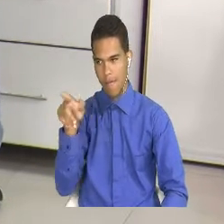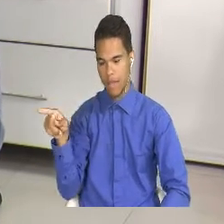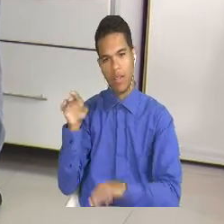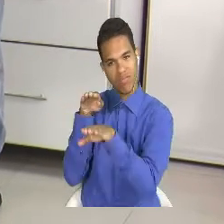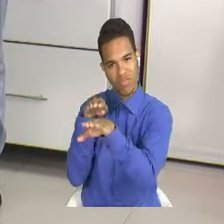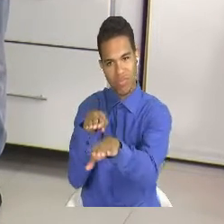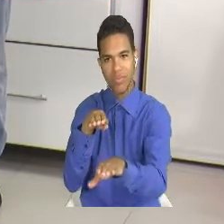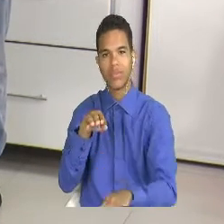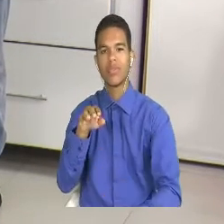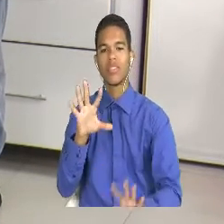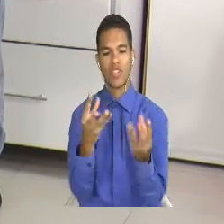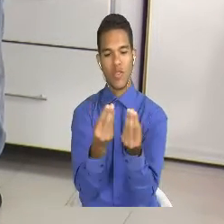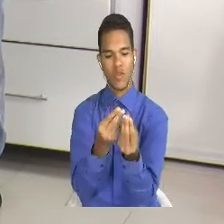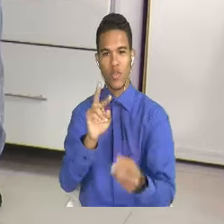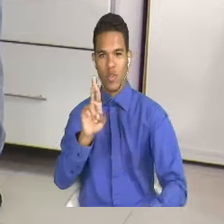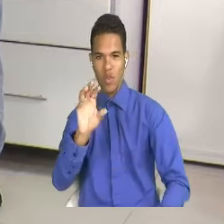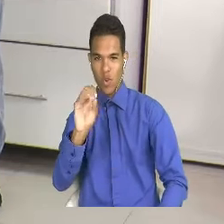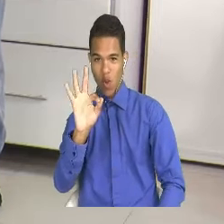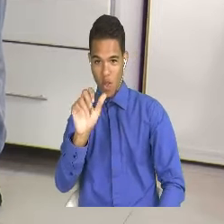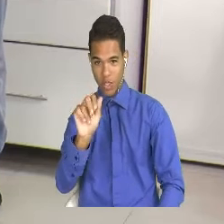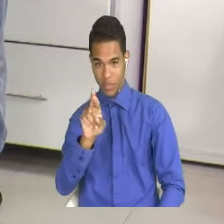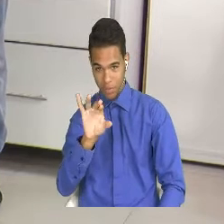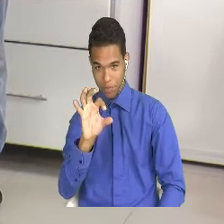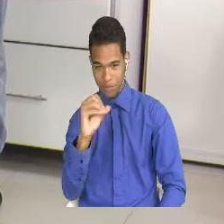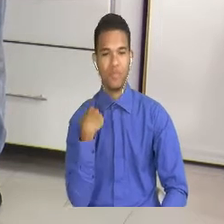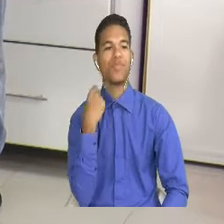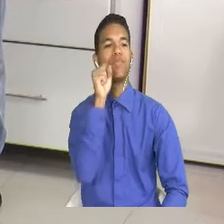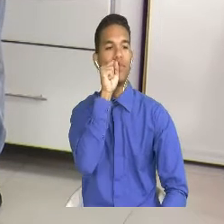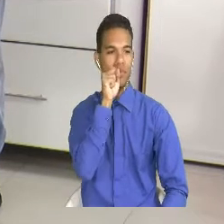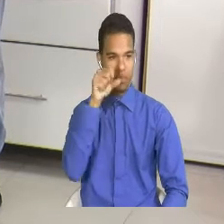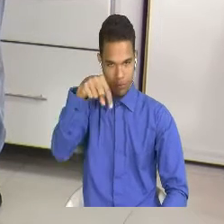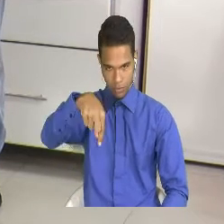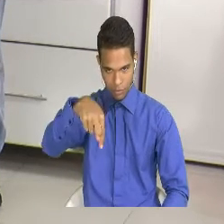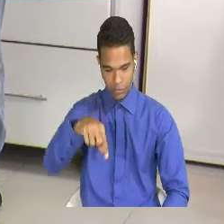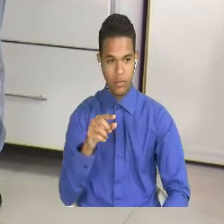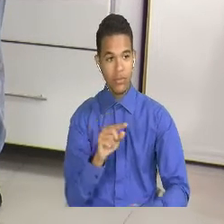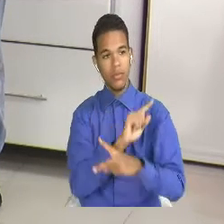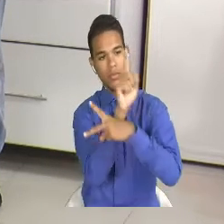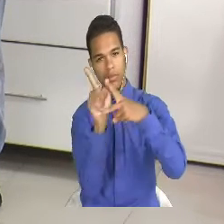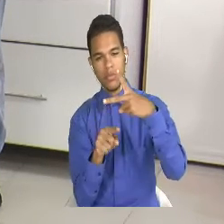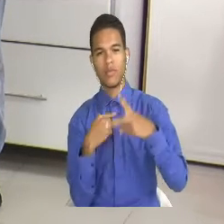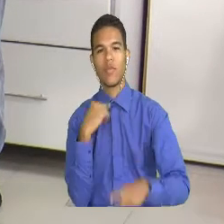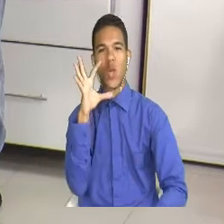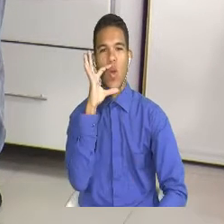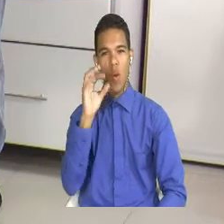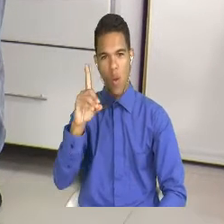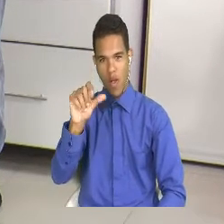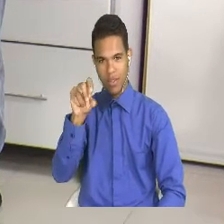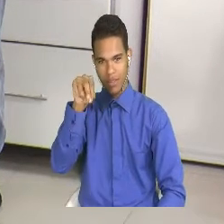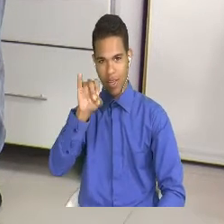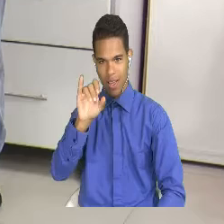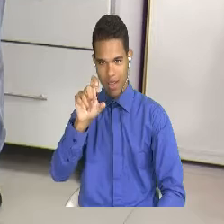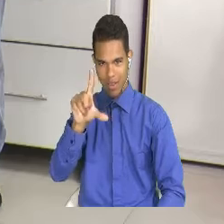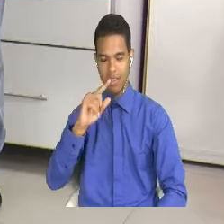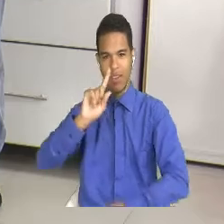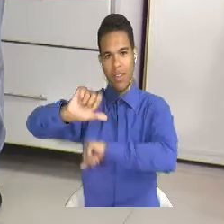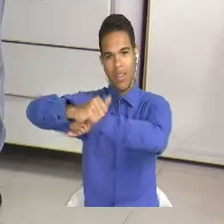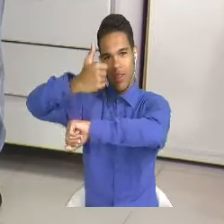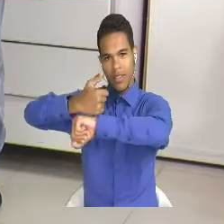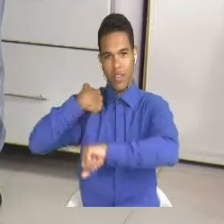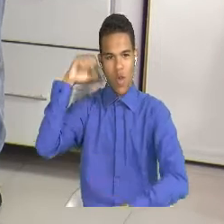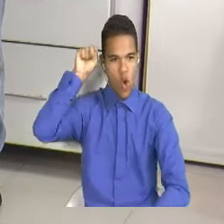de Barranca Barranca Bermeja, y por supuesto también al señor Daniel Sosa, presidente de la USO, de la